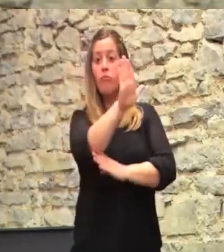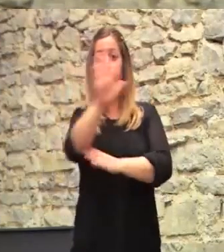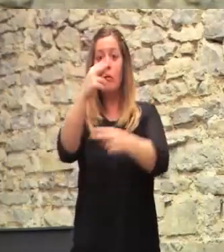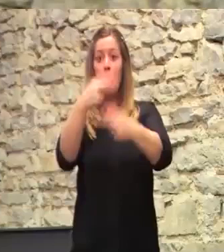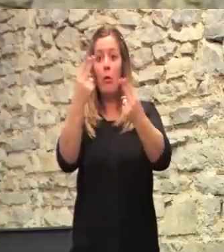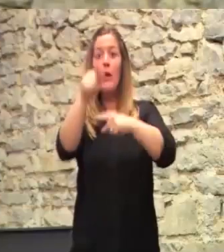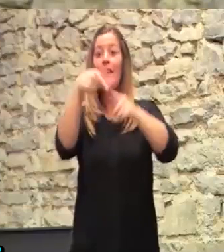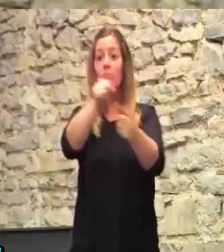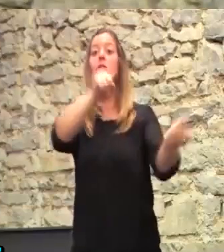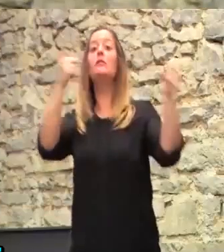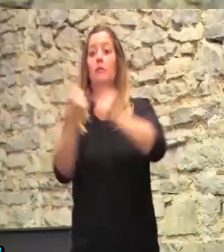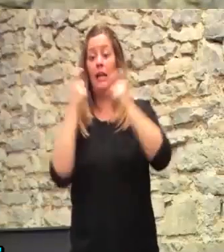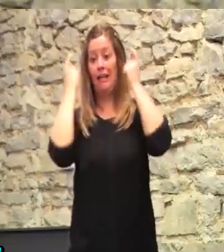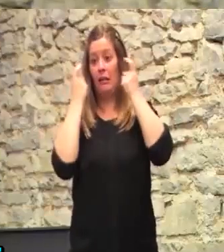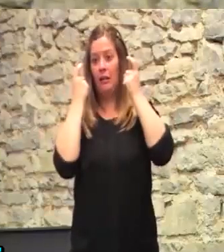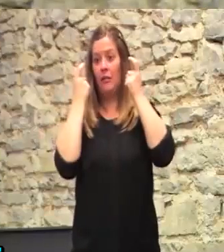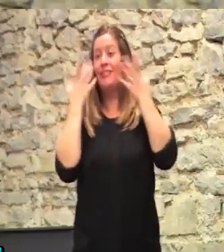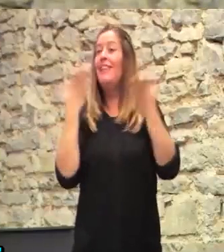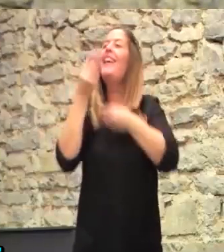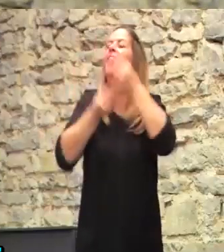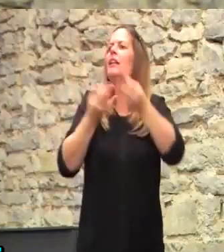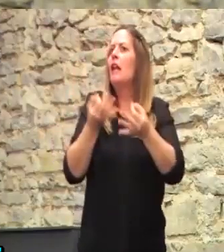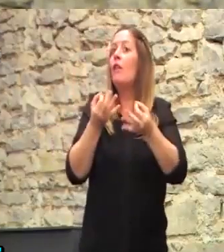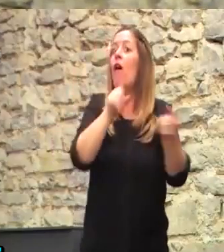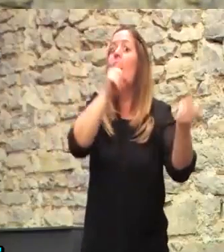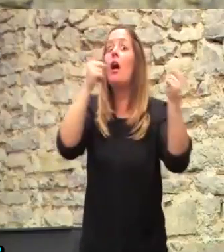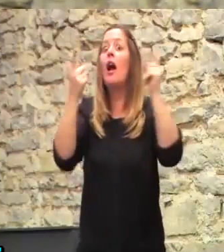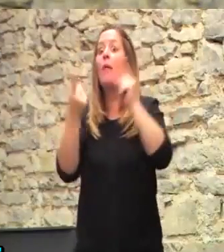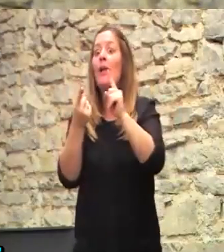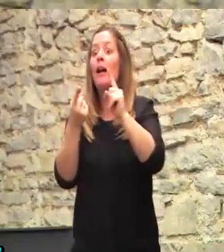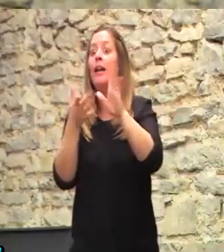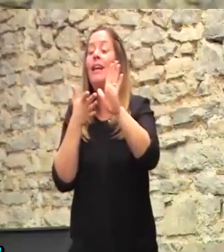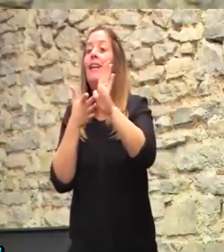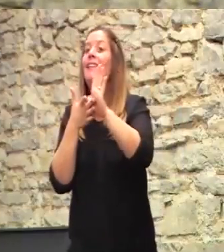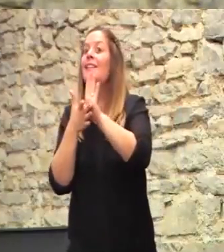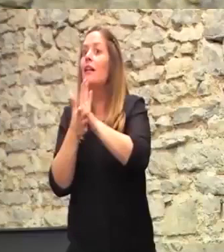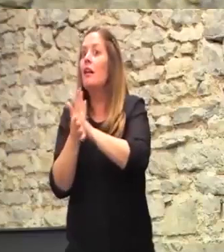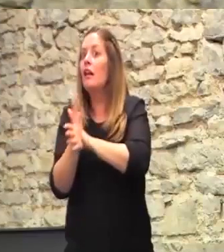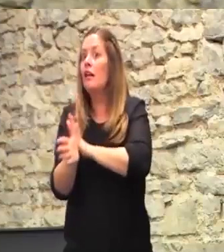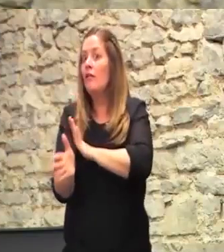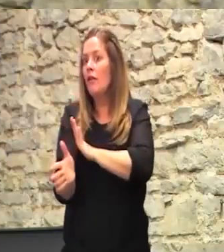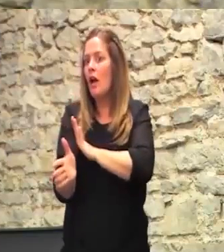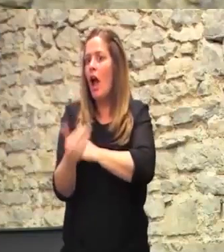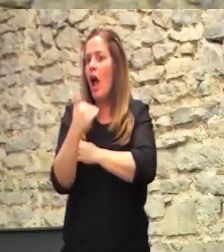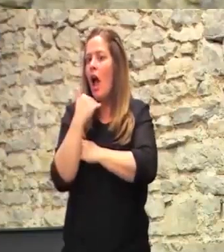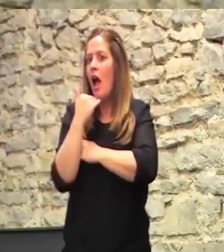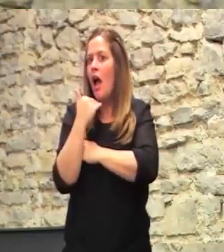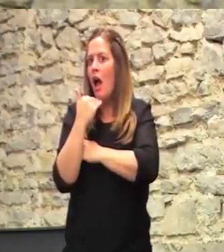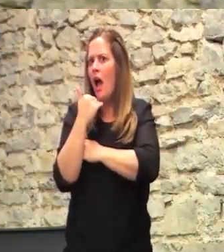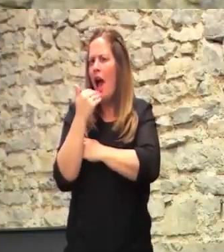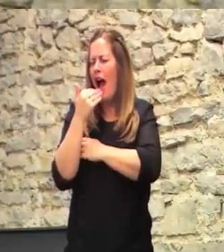claro que se hizo para cambiar había que cambiar un lugar existencial no era una tontería